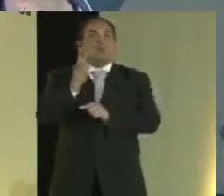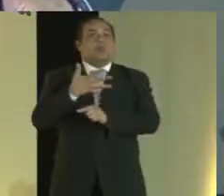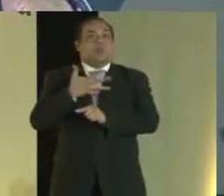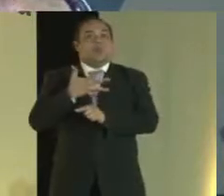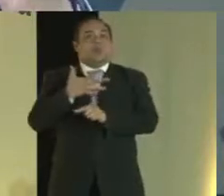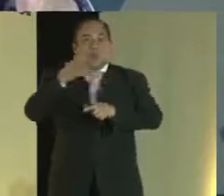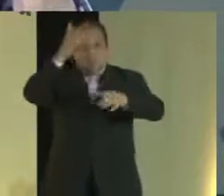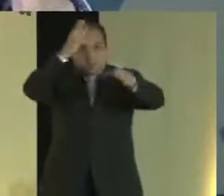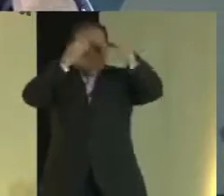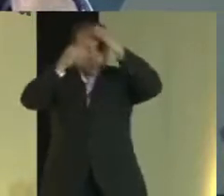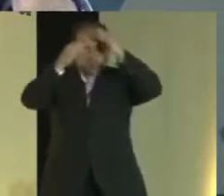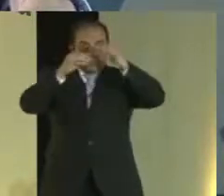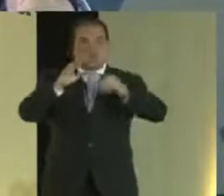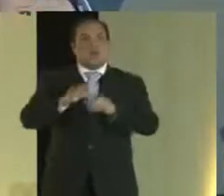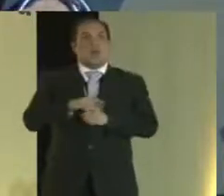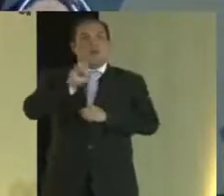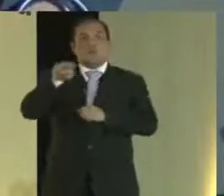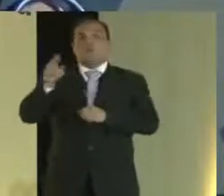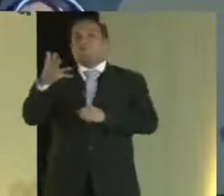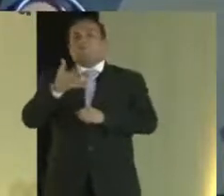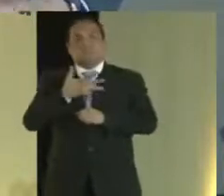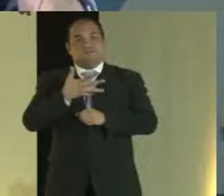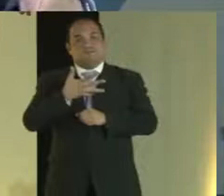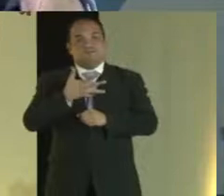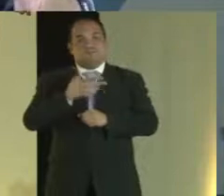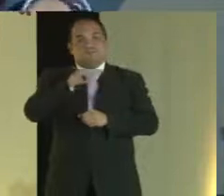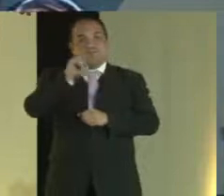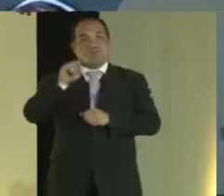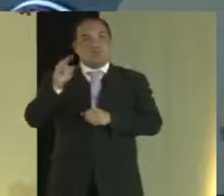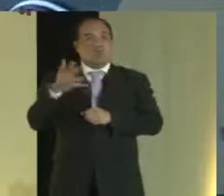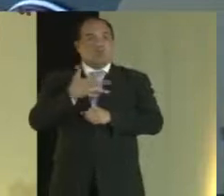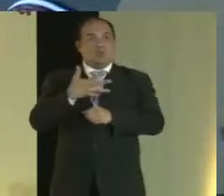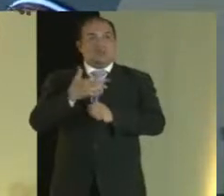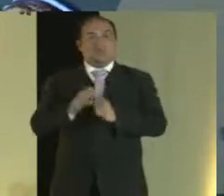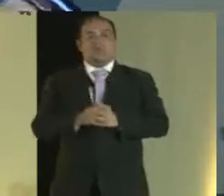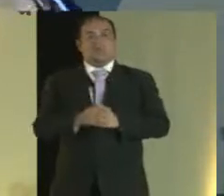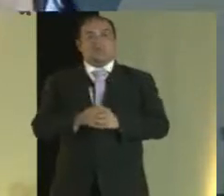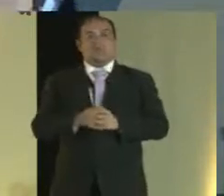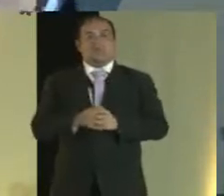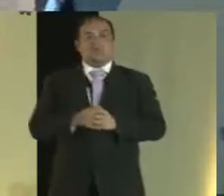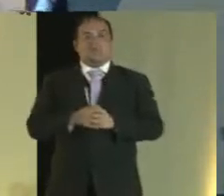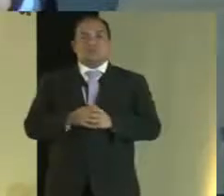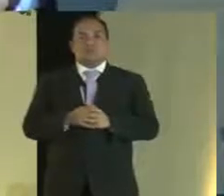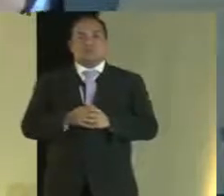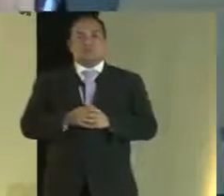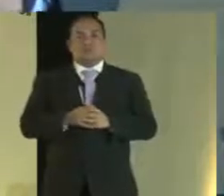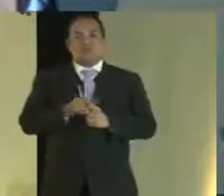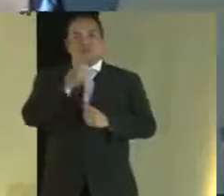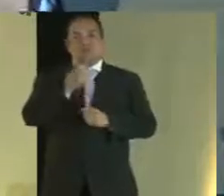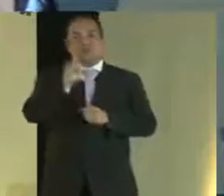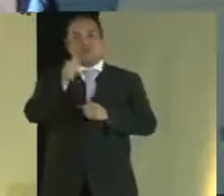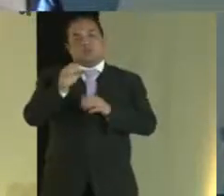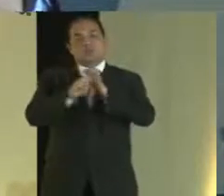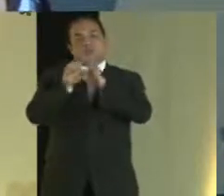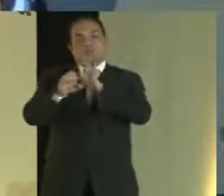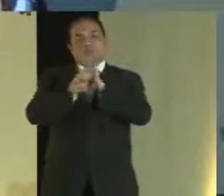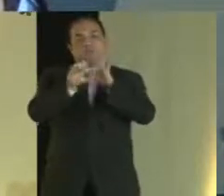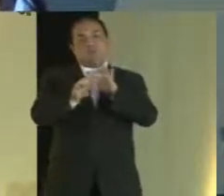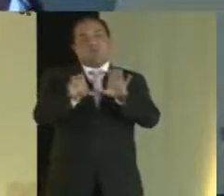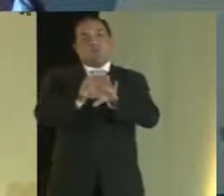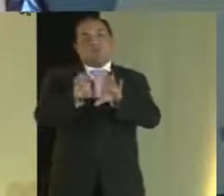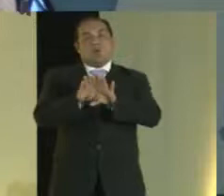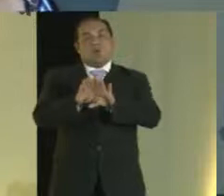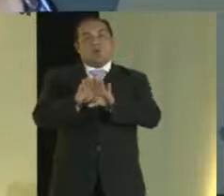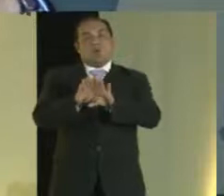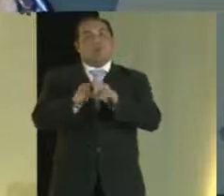aprendizaje, porque nunca lo ha habido, nunca los ha habido. Entonces, como este, hay otros ejemplos de cómo